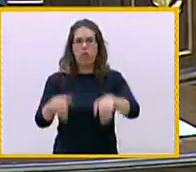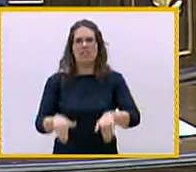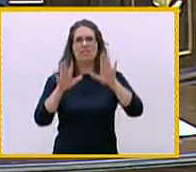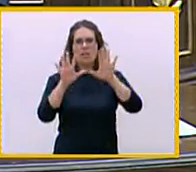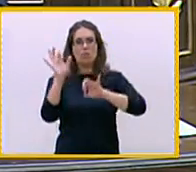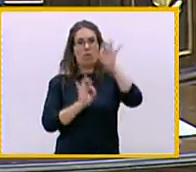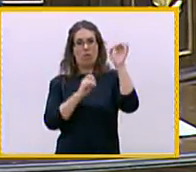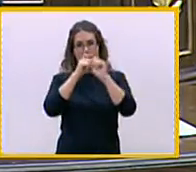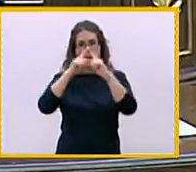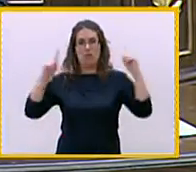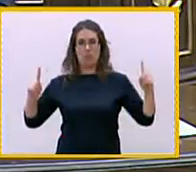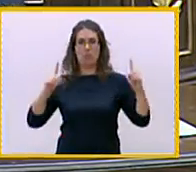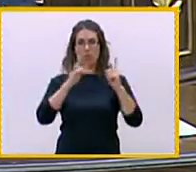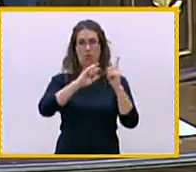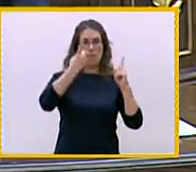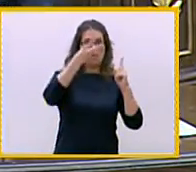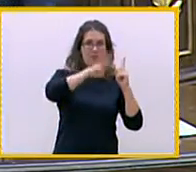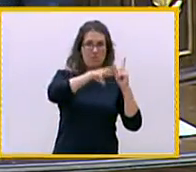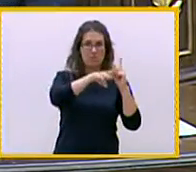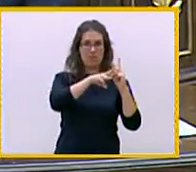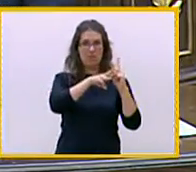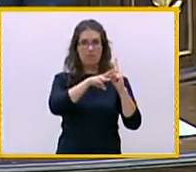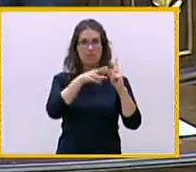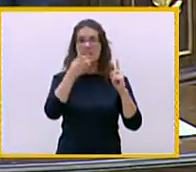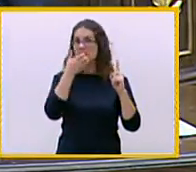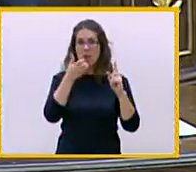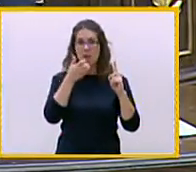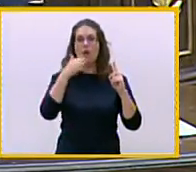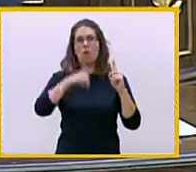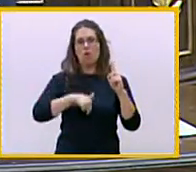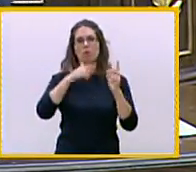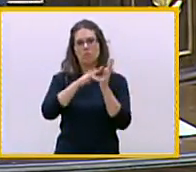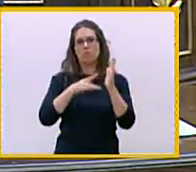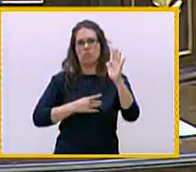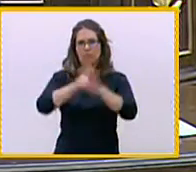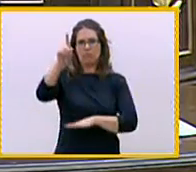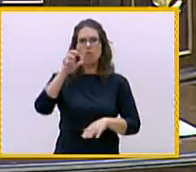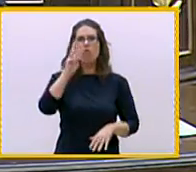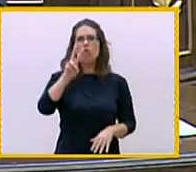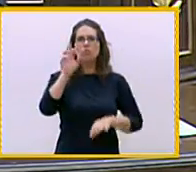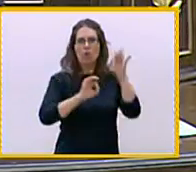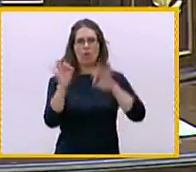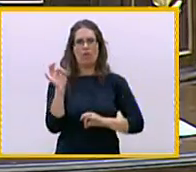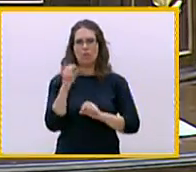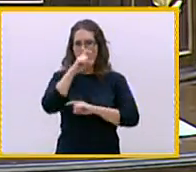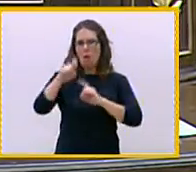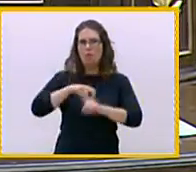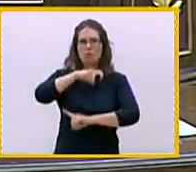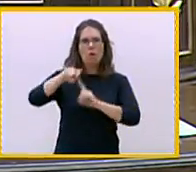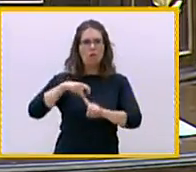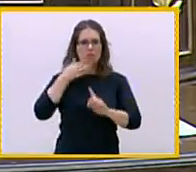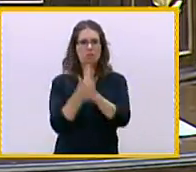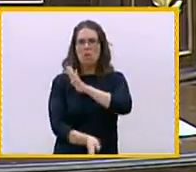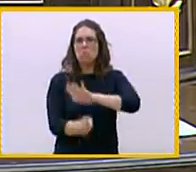en el primer trimestre, hoy la economía española estaría creciendo en torno al 2% interanual, un ritmo similar al promedio